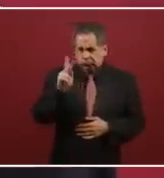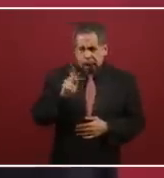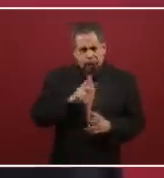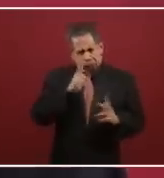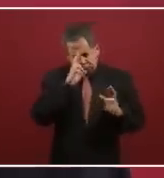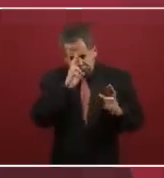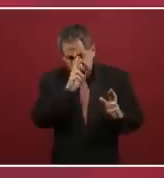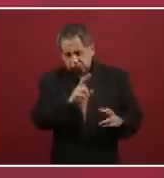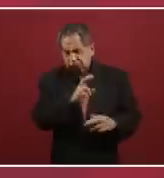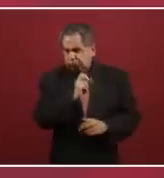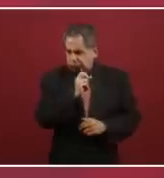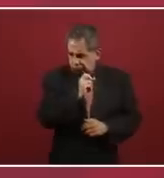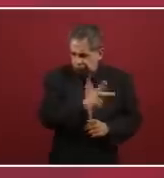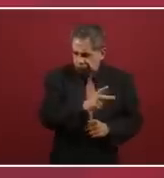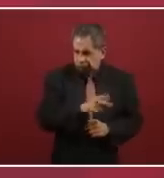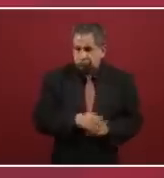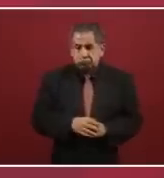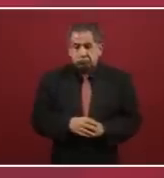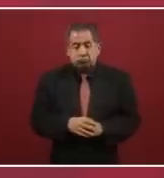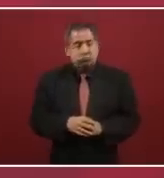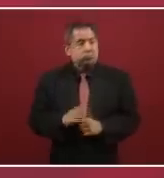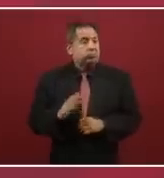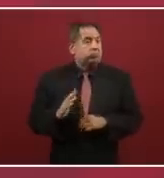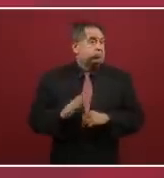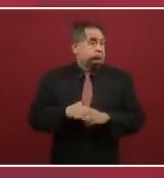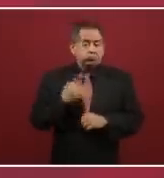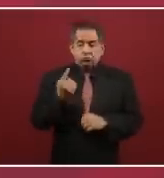porque ya cuando estaba